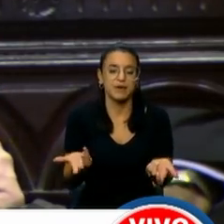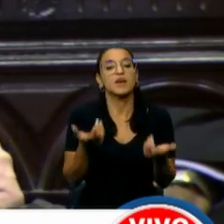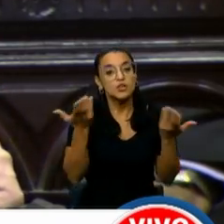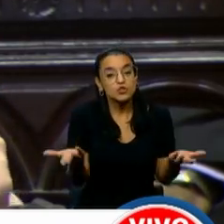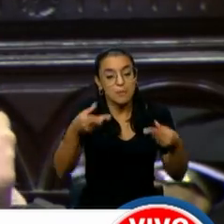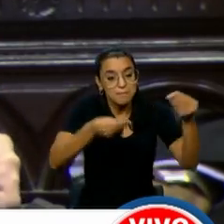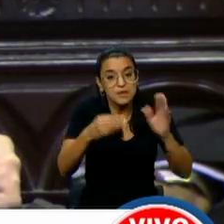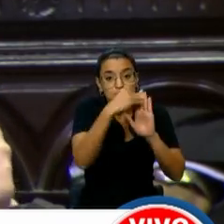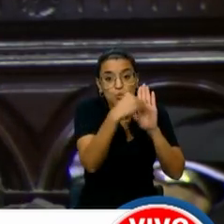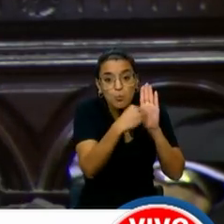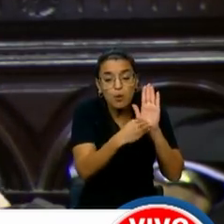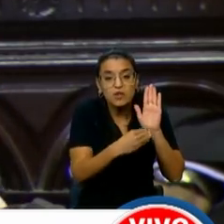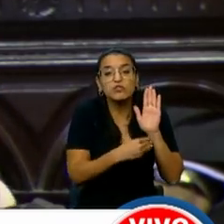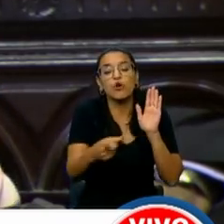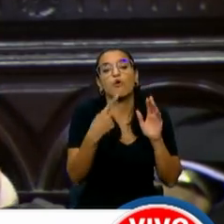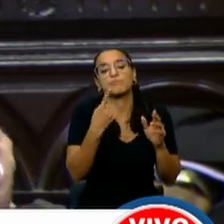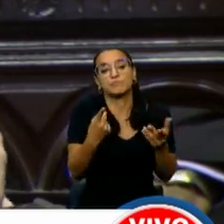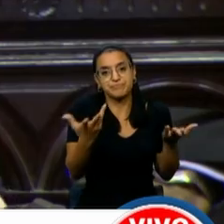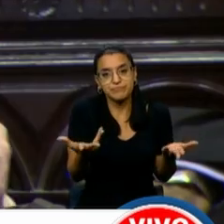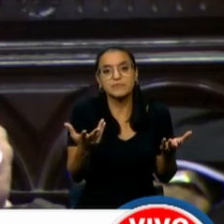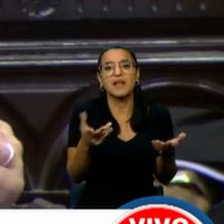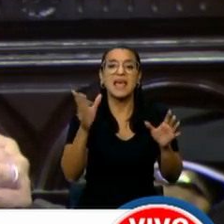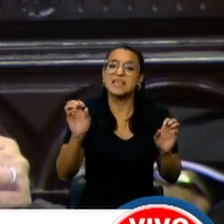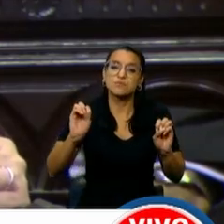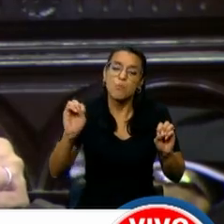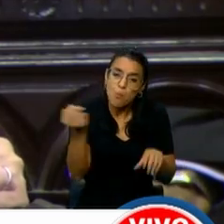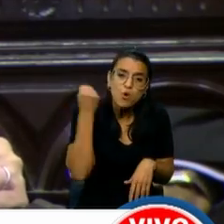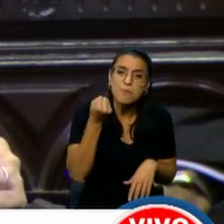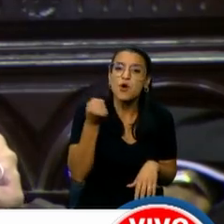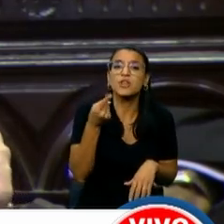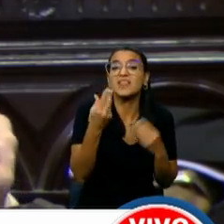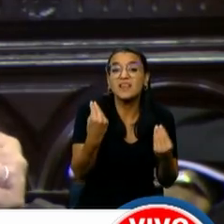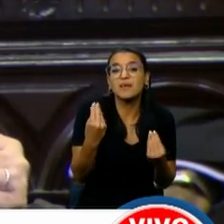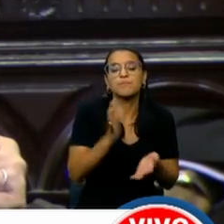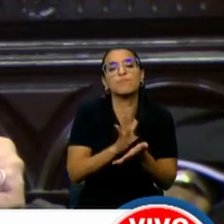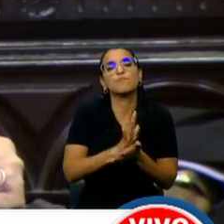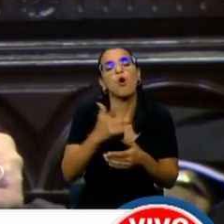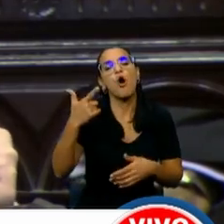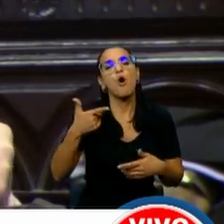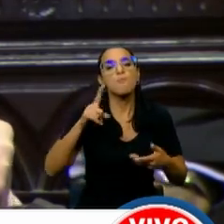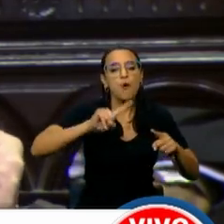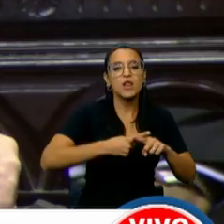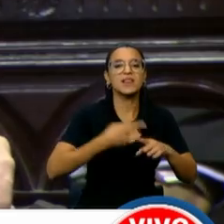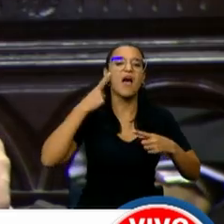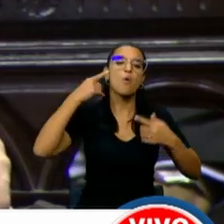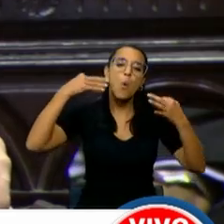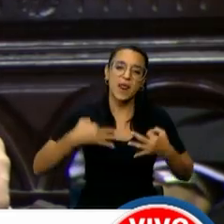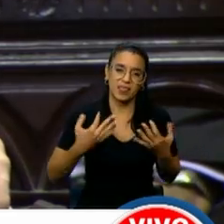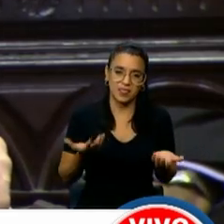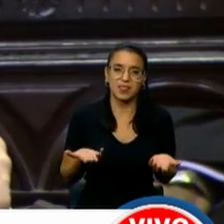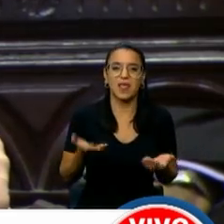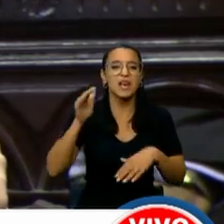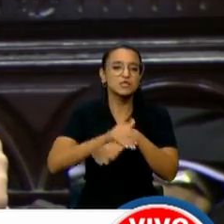cuestiones de este presupuesto tiene que ver con un concepto que es clave para mí que tiene que ver con la coherencia política y con la responsabilidad